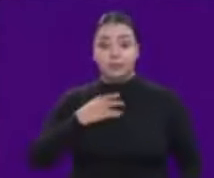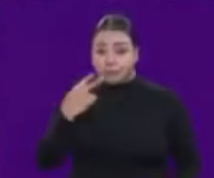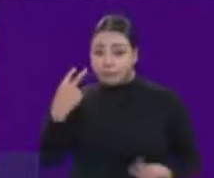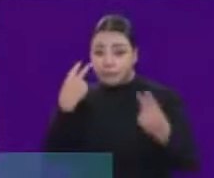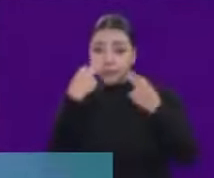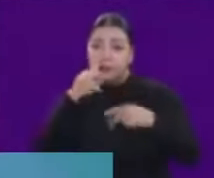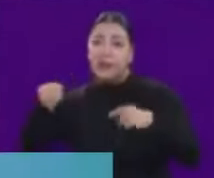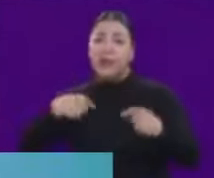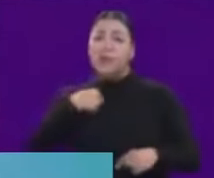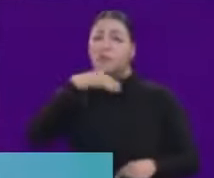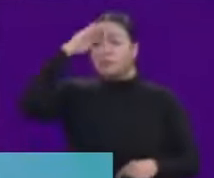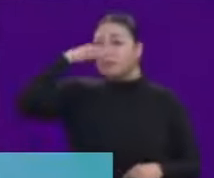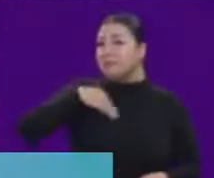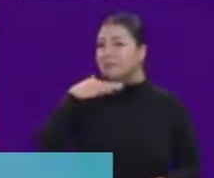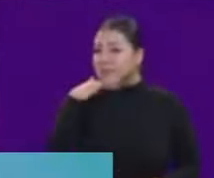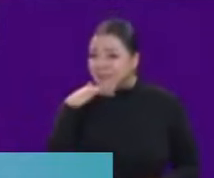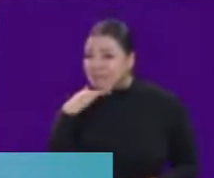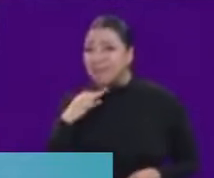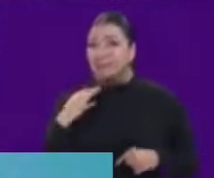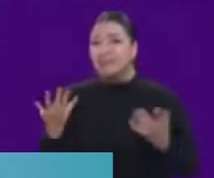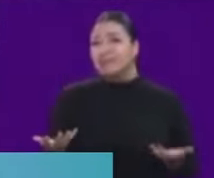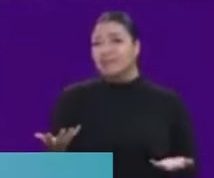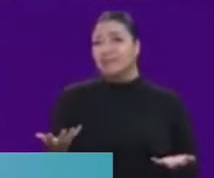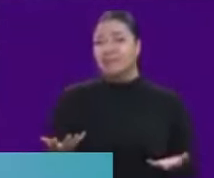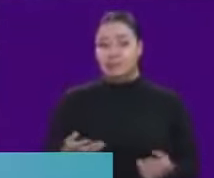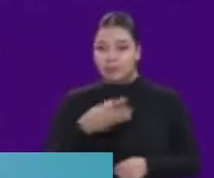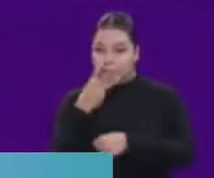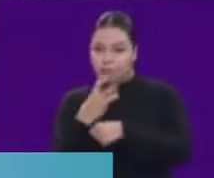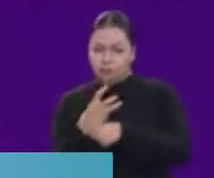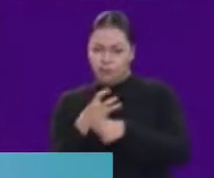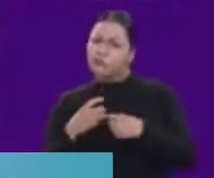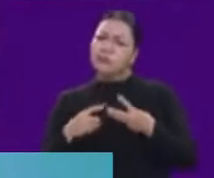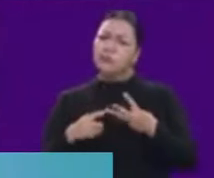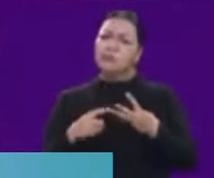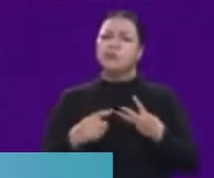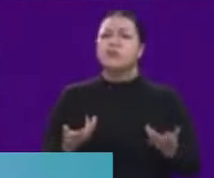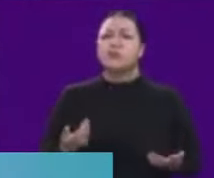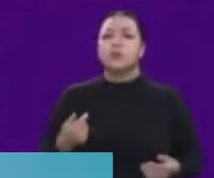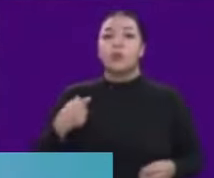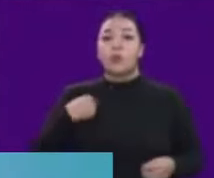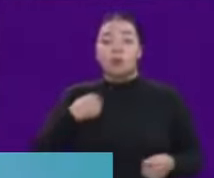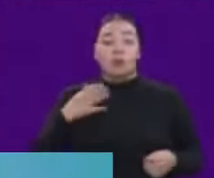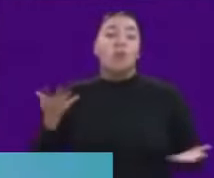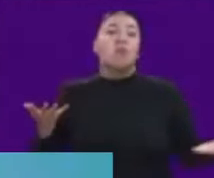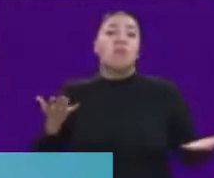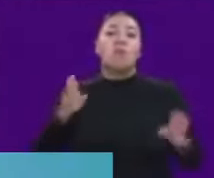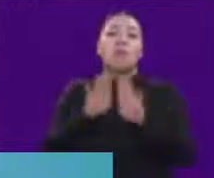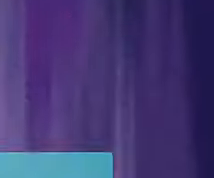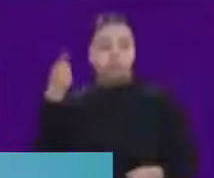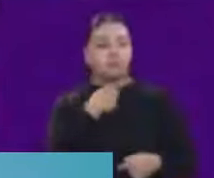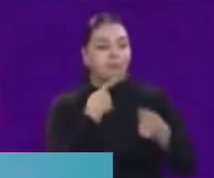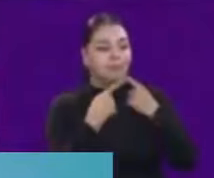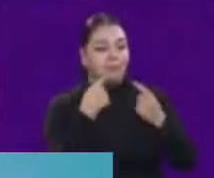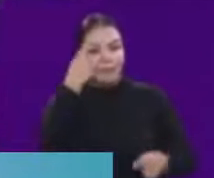de corrupción como ellos se dedican a acusarse. Y tercero, porque yo no he interpuesto una ambición